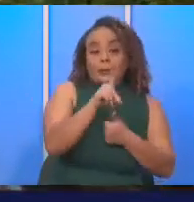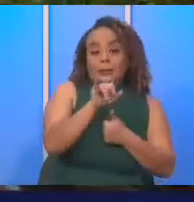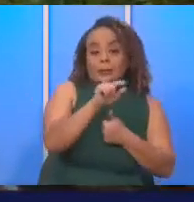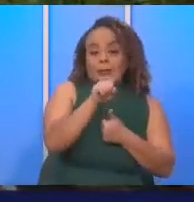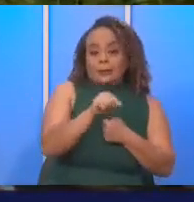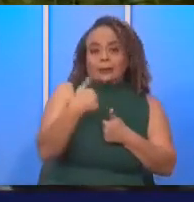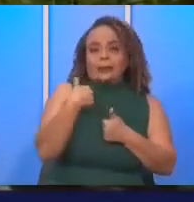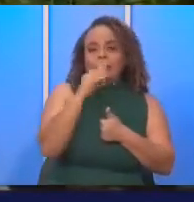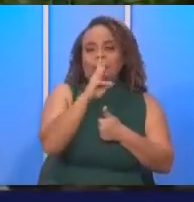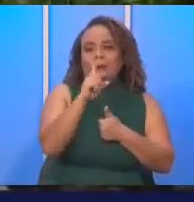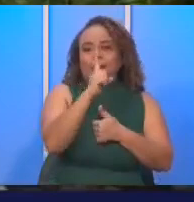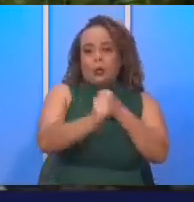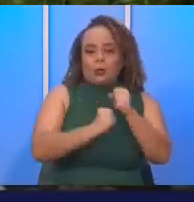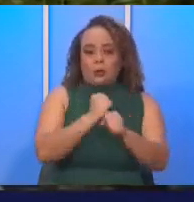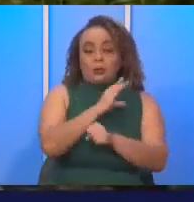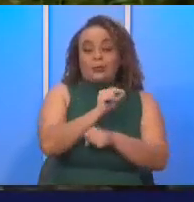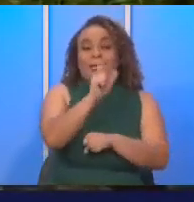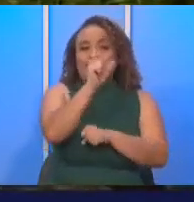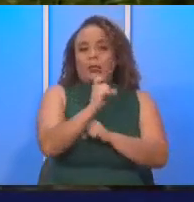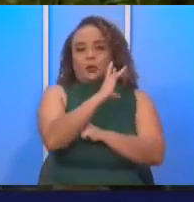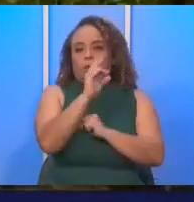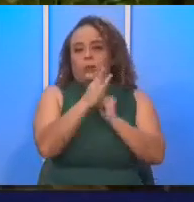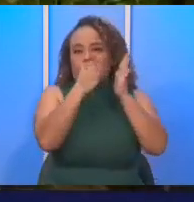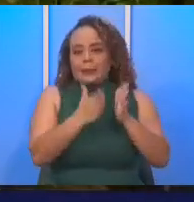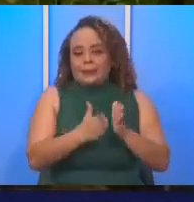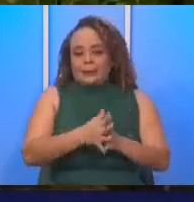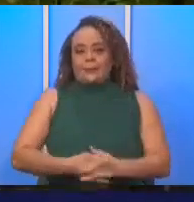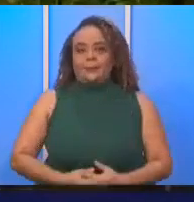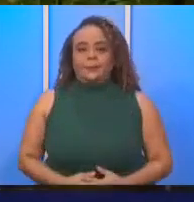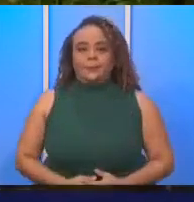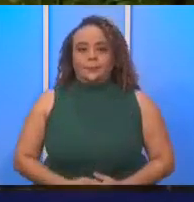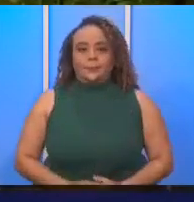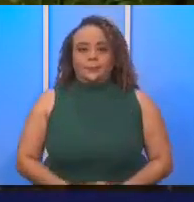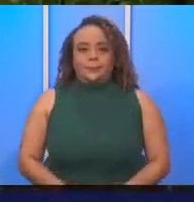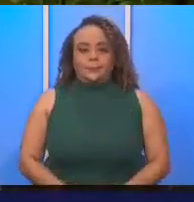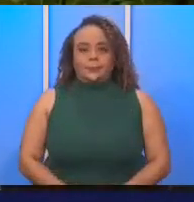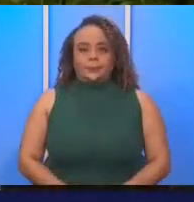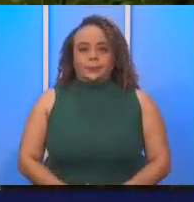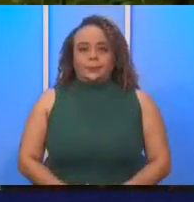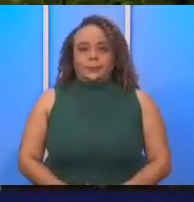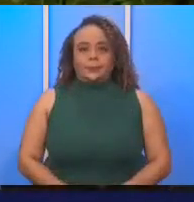Díaz, tiene 61 años y él es costarricense.